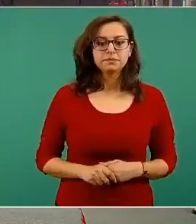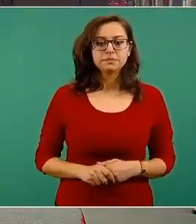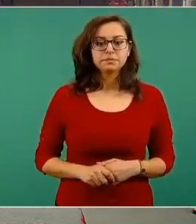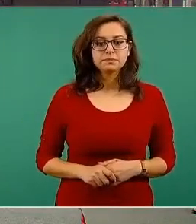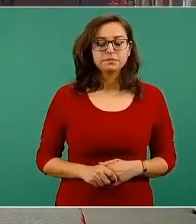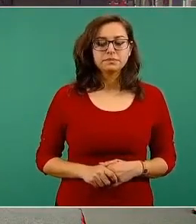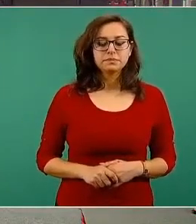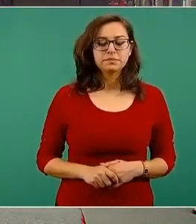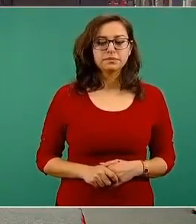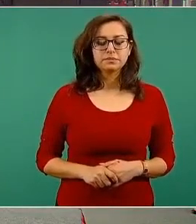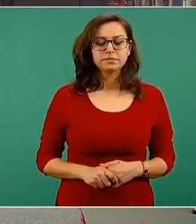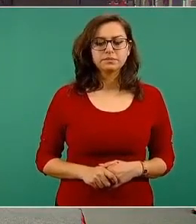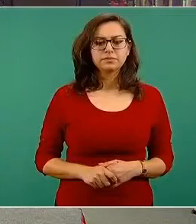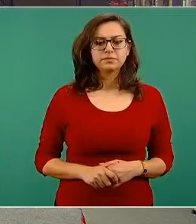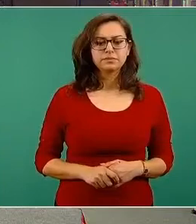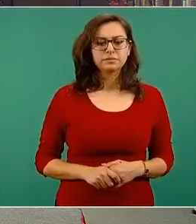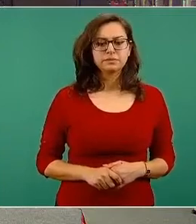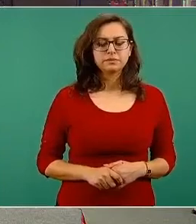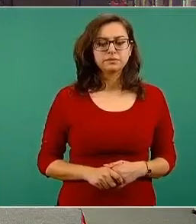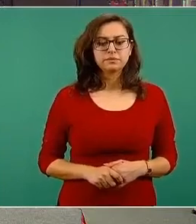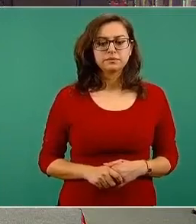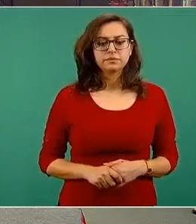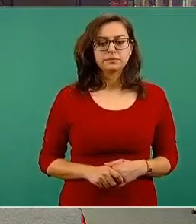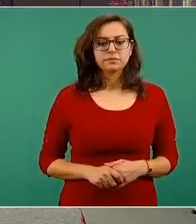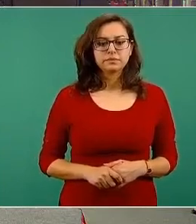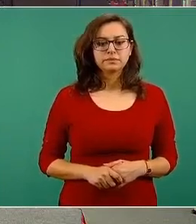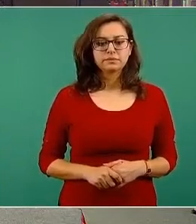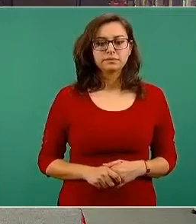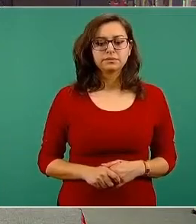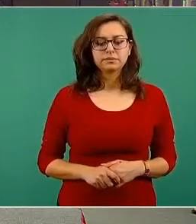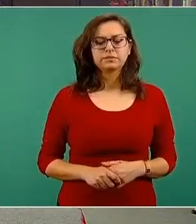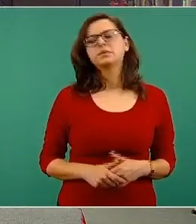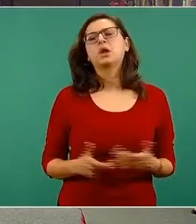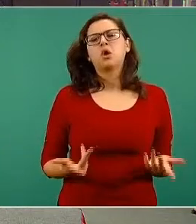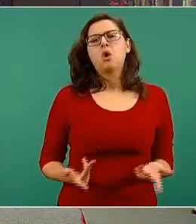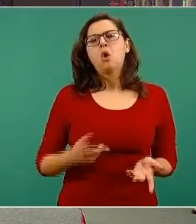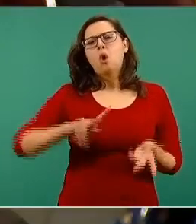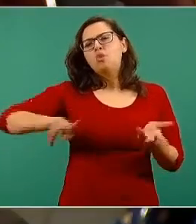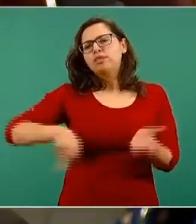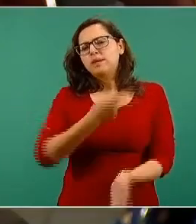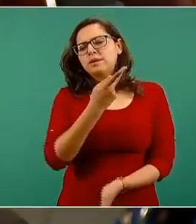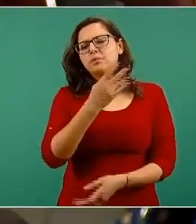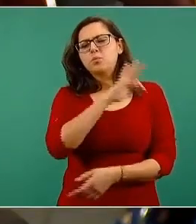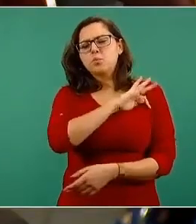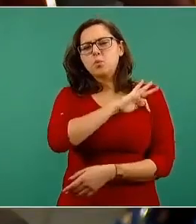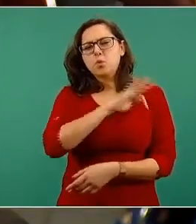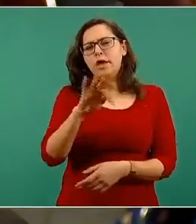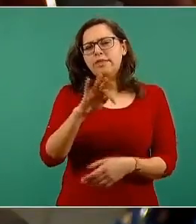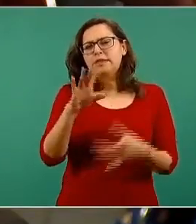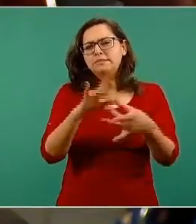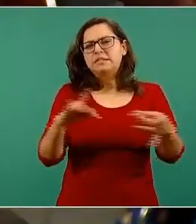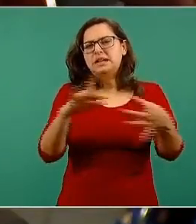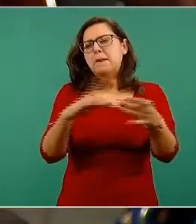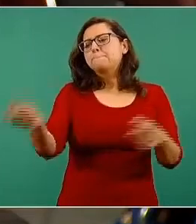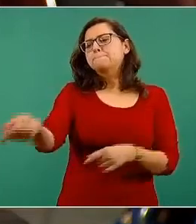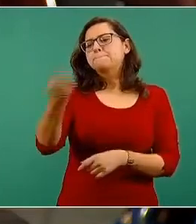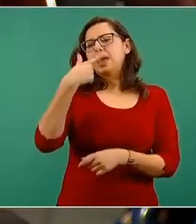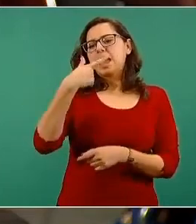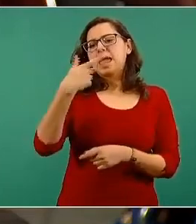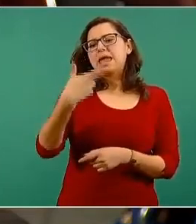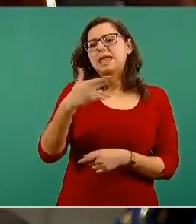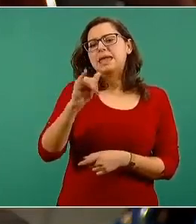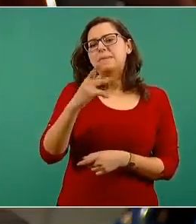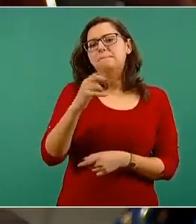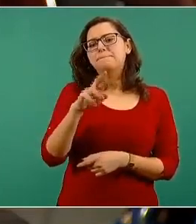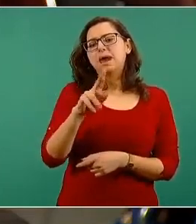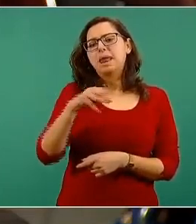Sí, si nos pudiera recordar por qué no recomiendan ustedes la ivermectina, y también qué